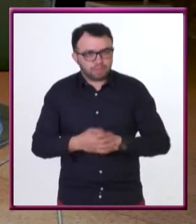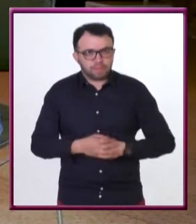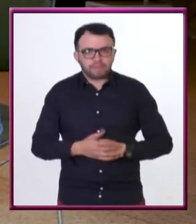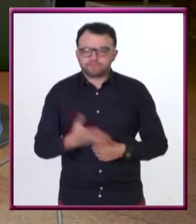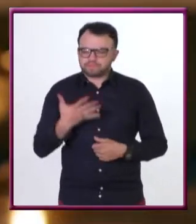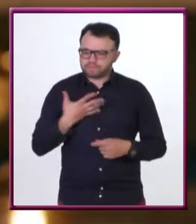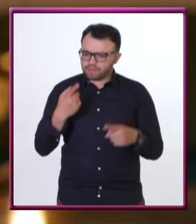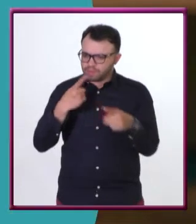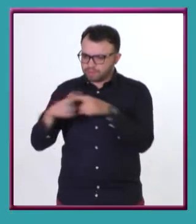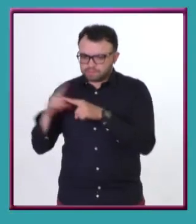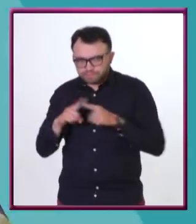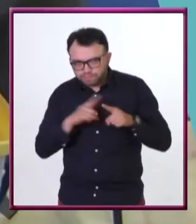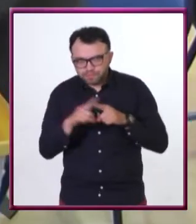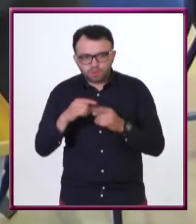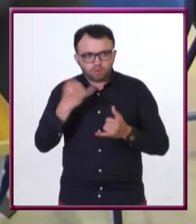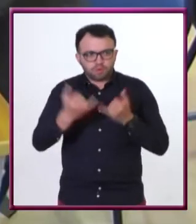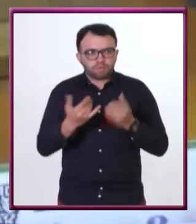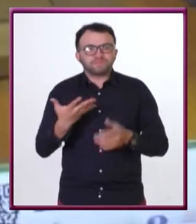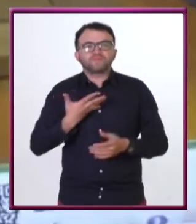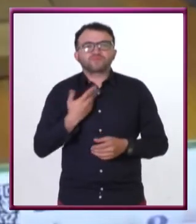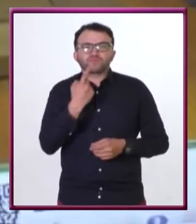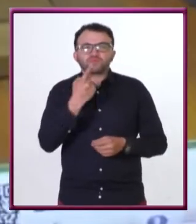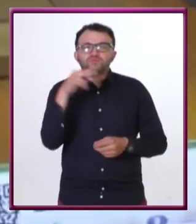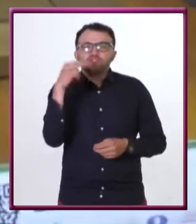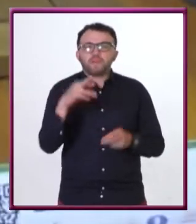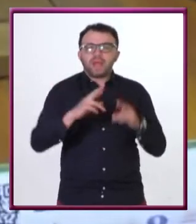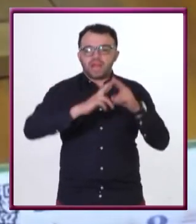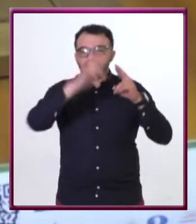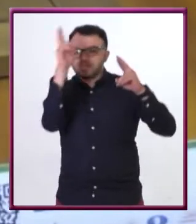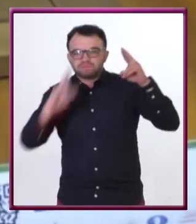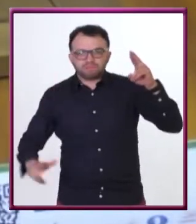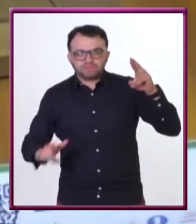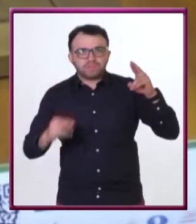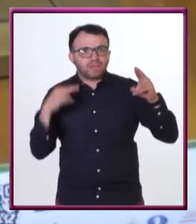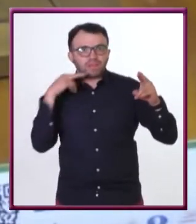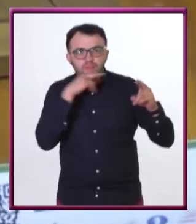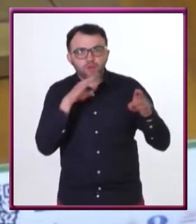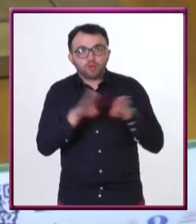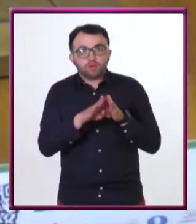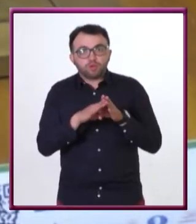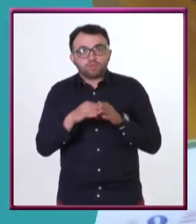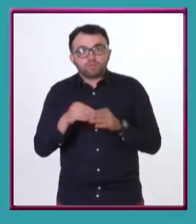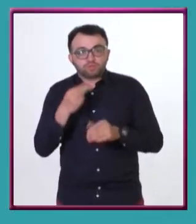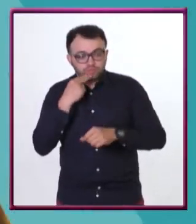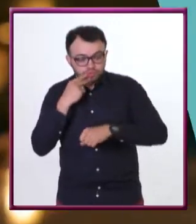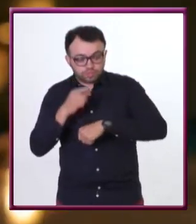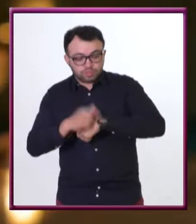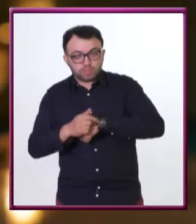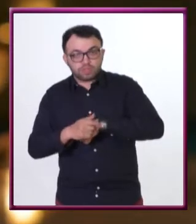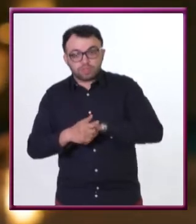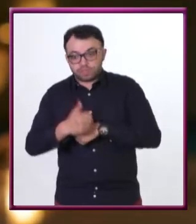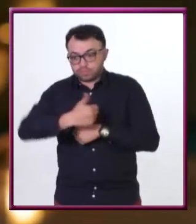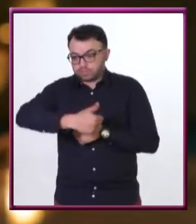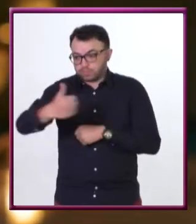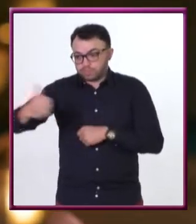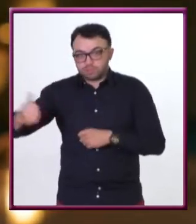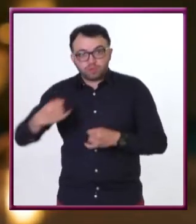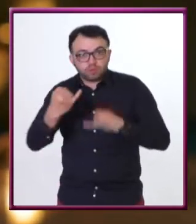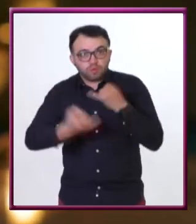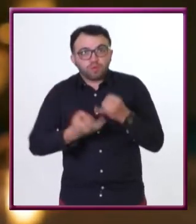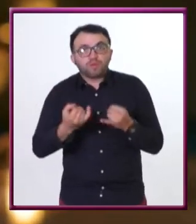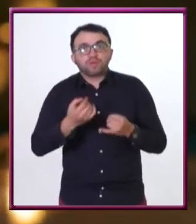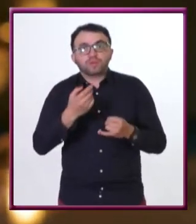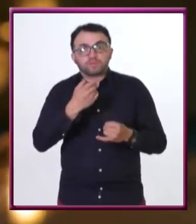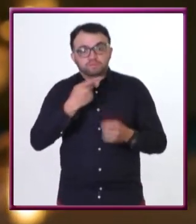juego. Hay uno que se llama relámpago o blitz. Ahí se usa el reloj. Cada jugador tiene 15 minutos para acabar el juego. Si un jugador se pasa